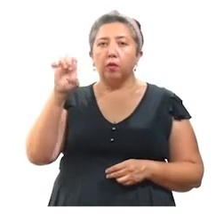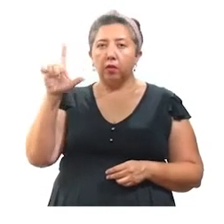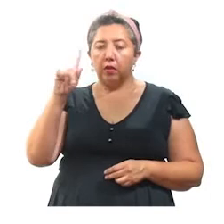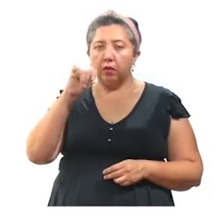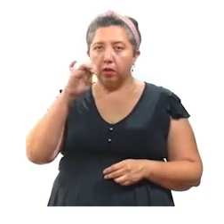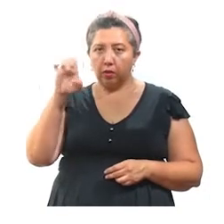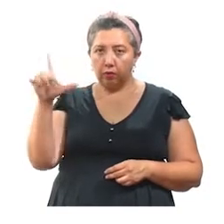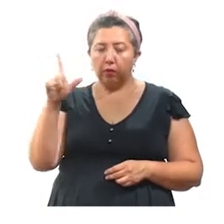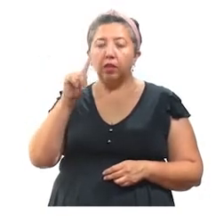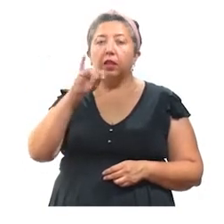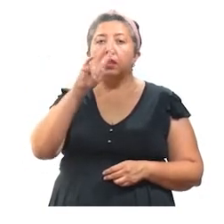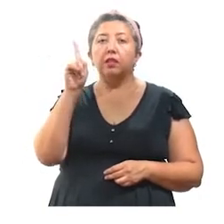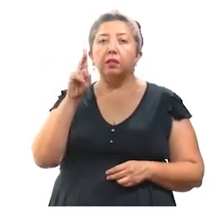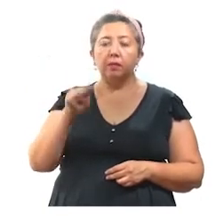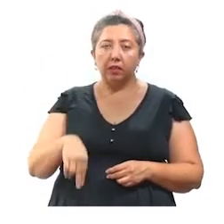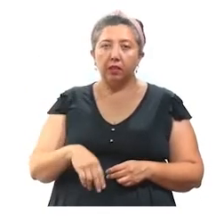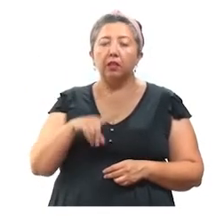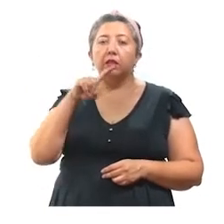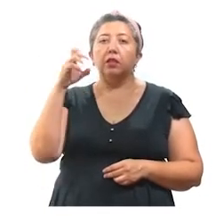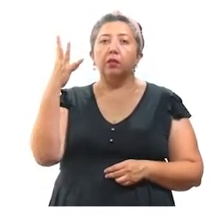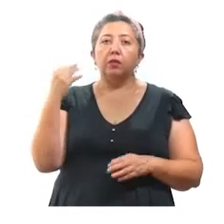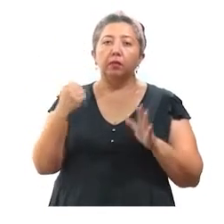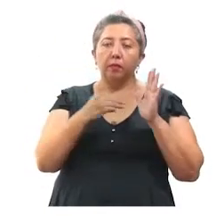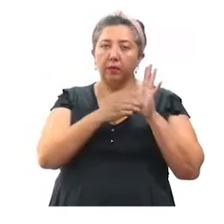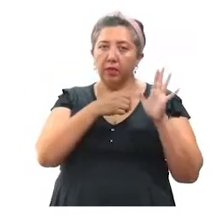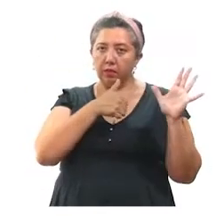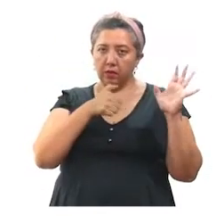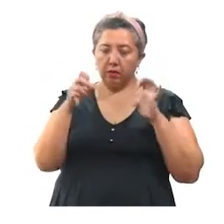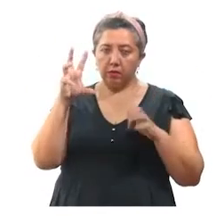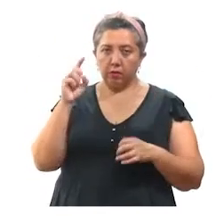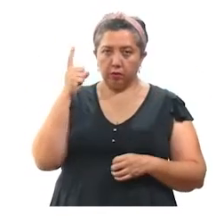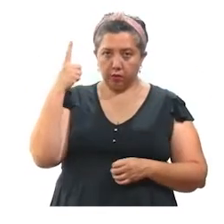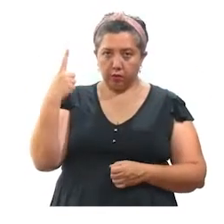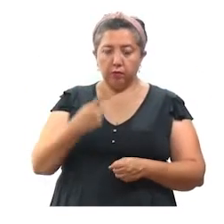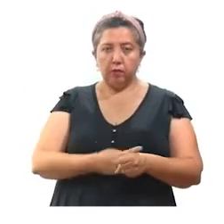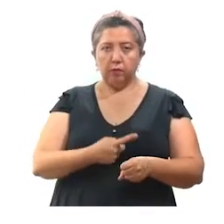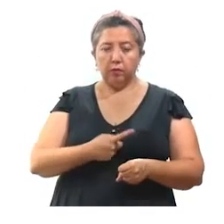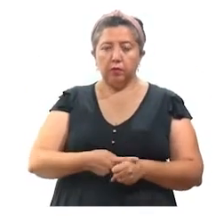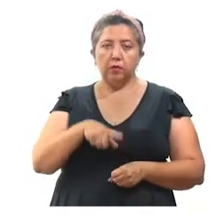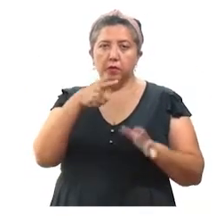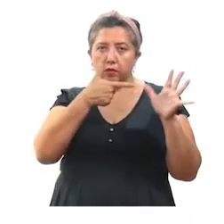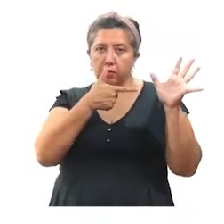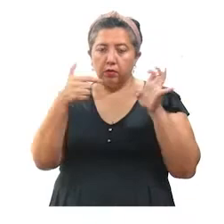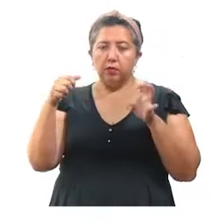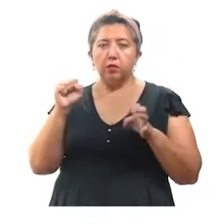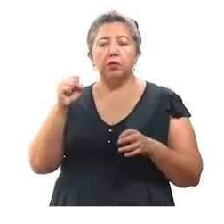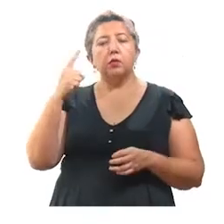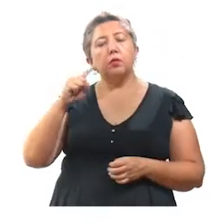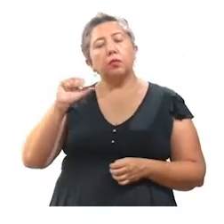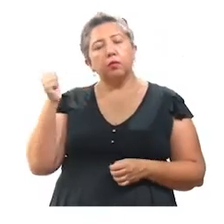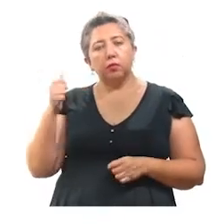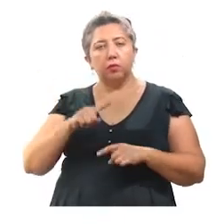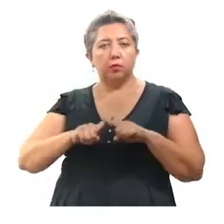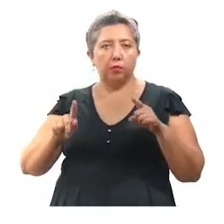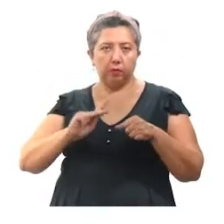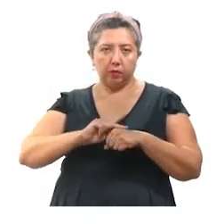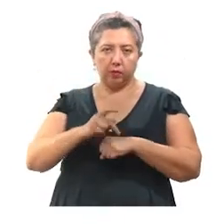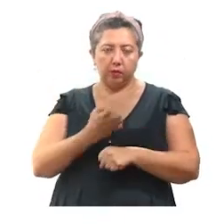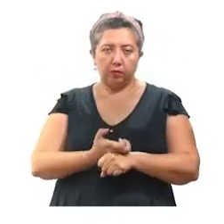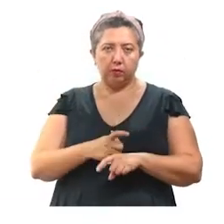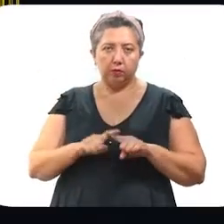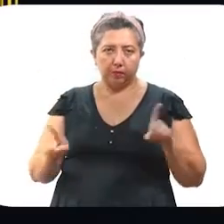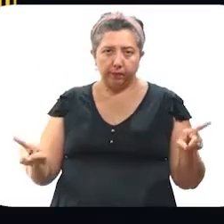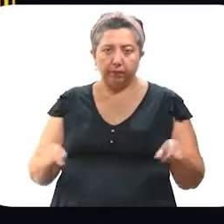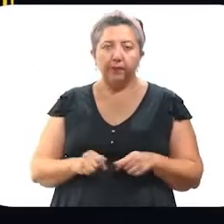ticul y tizimín de los 109 mil 631 casos positivos 761 son de otros país u otro